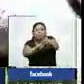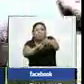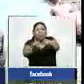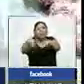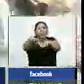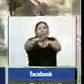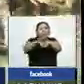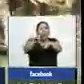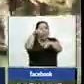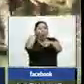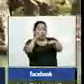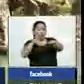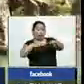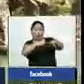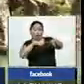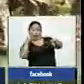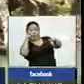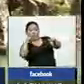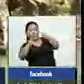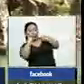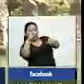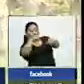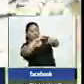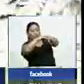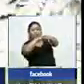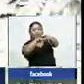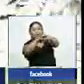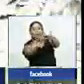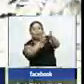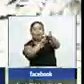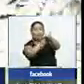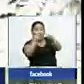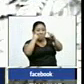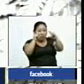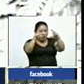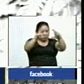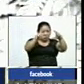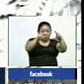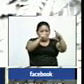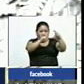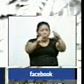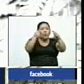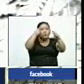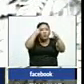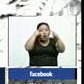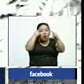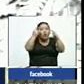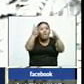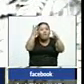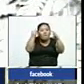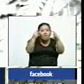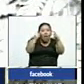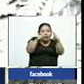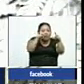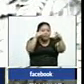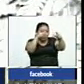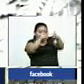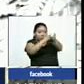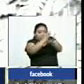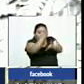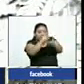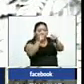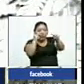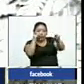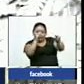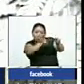país es sin duda un atractivo de muchos turistas. La imagen en blanco y negro de un puma deambulando en los bosques del área natural del río